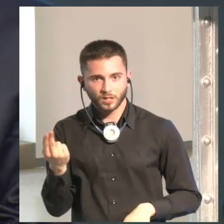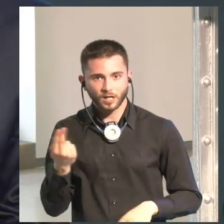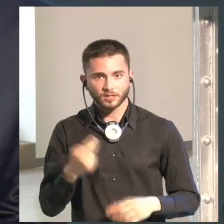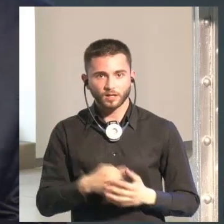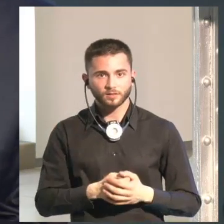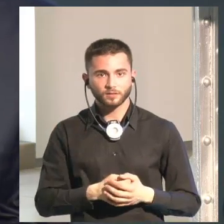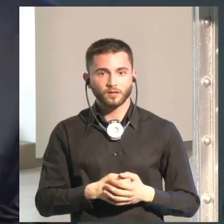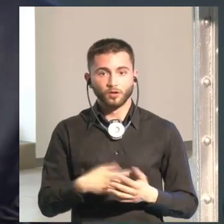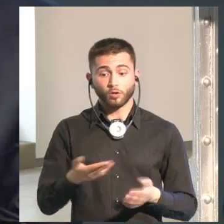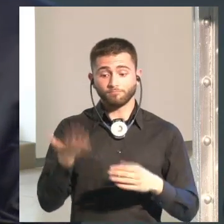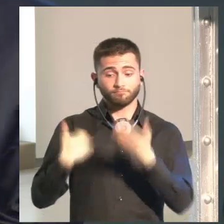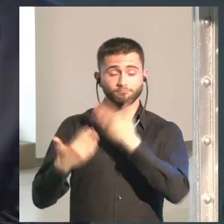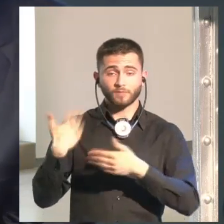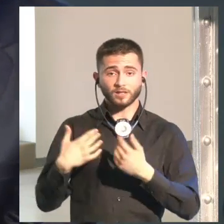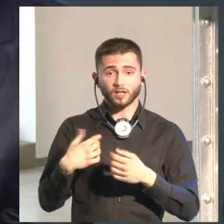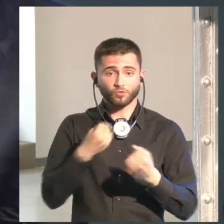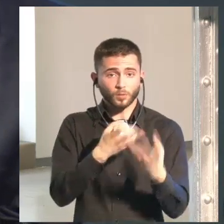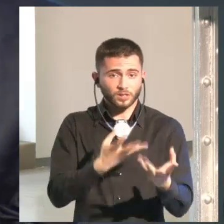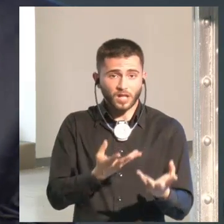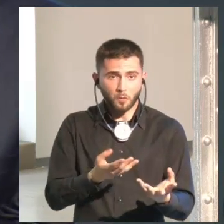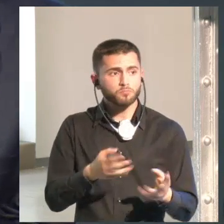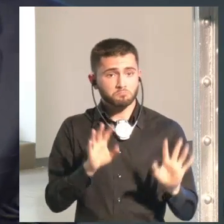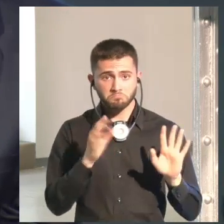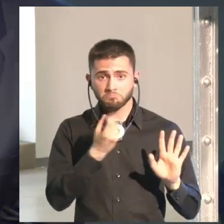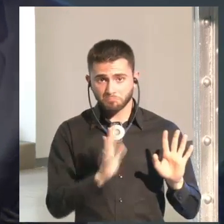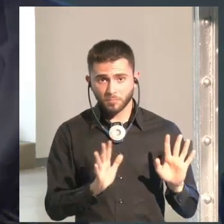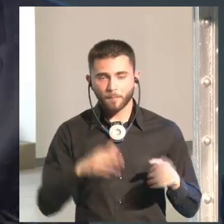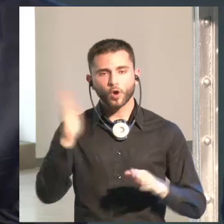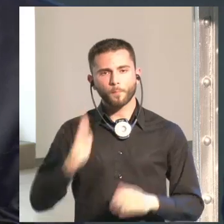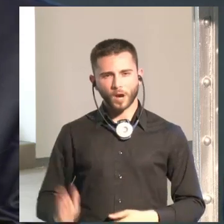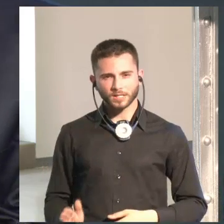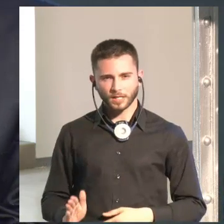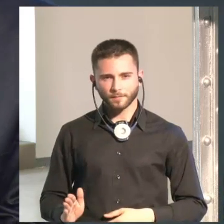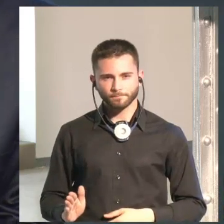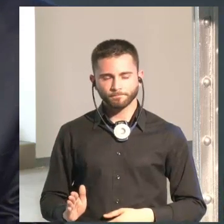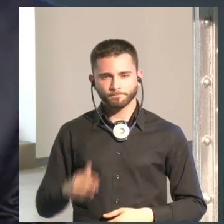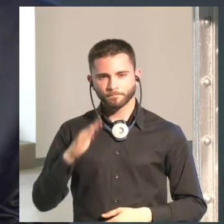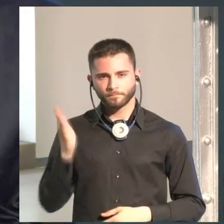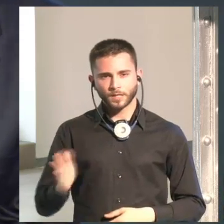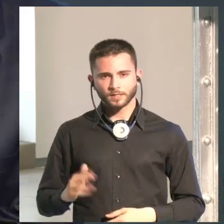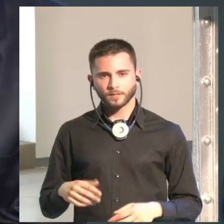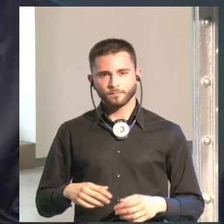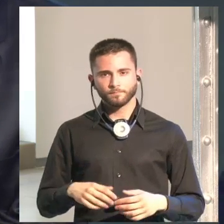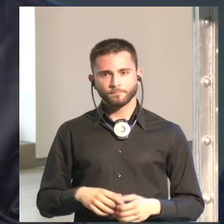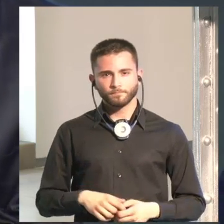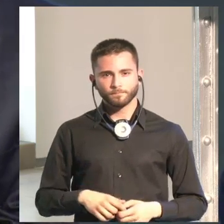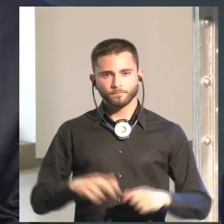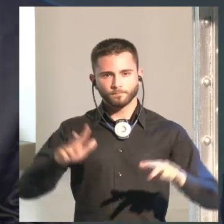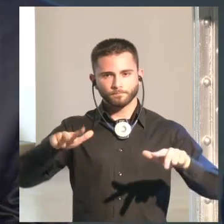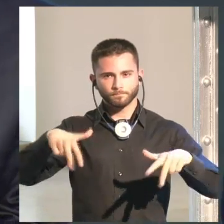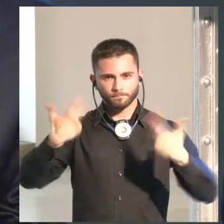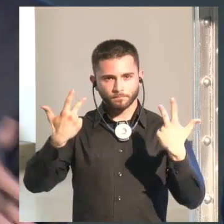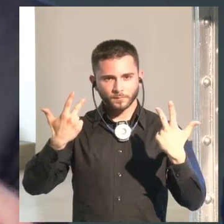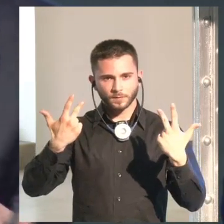línea de lo que comentábamos. Pero hablando del caso de Brasil, nos permite comentar también lo que pasó hace